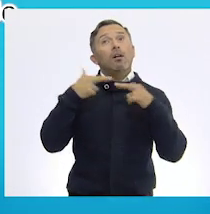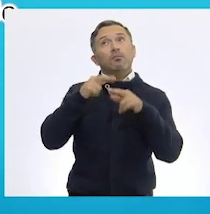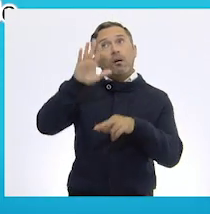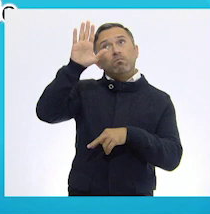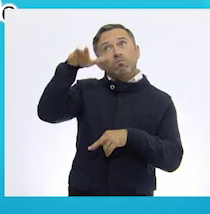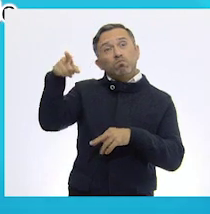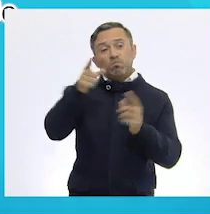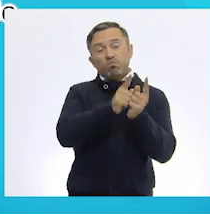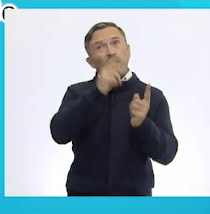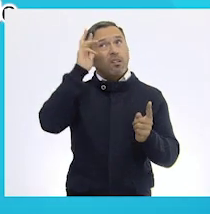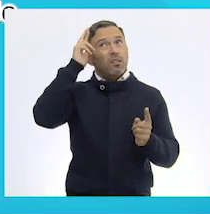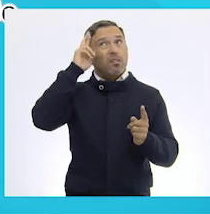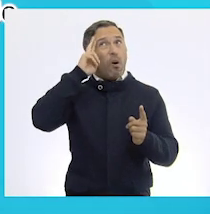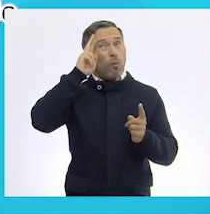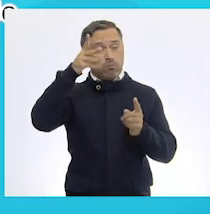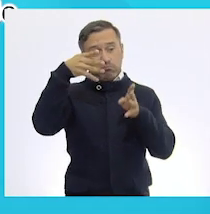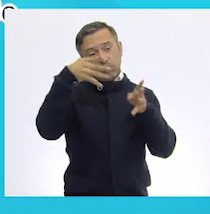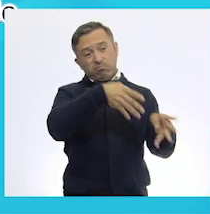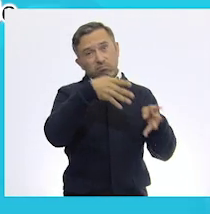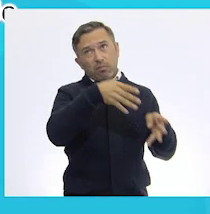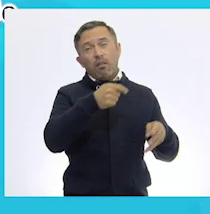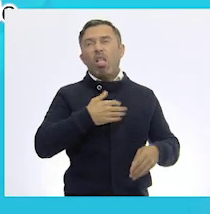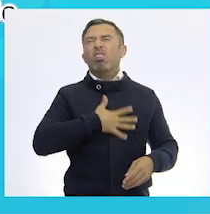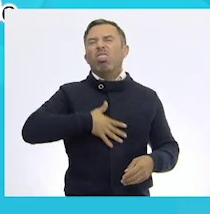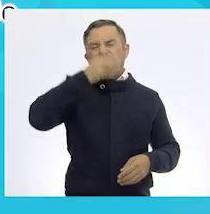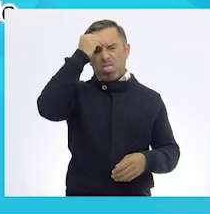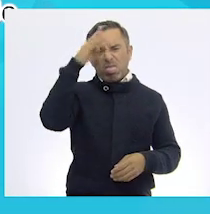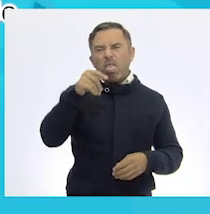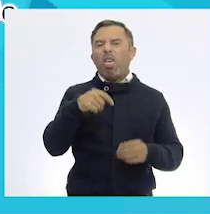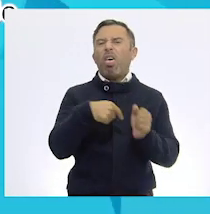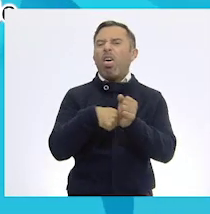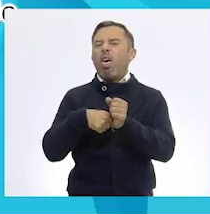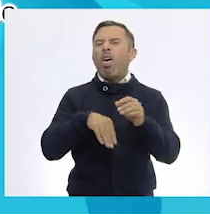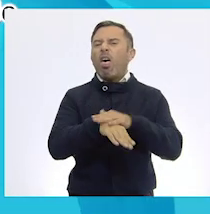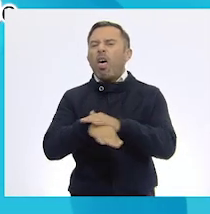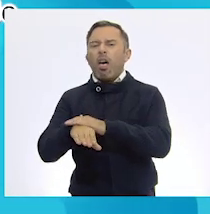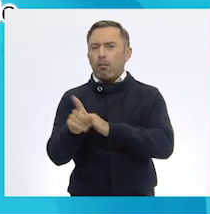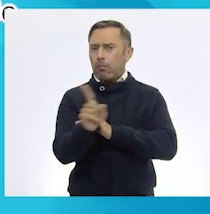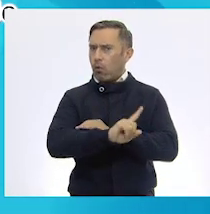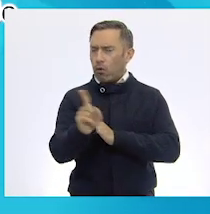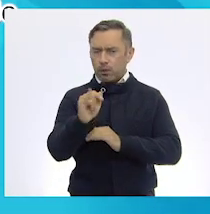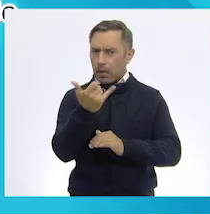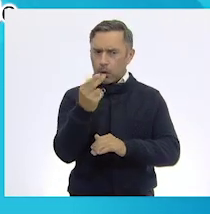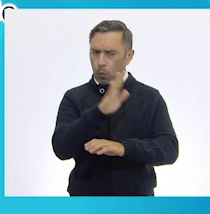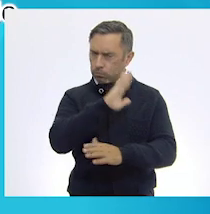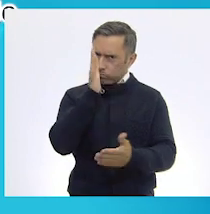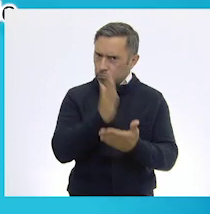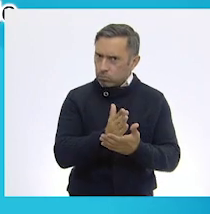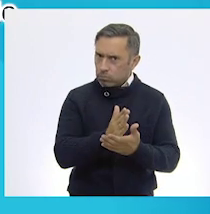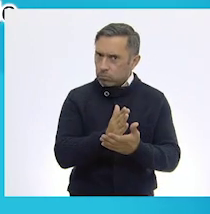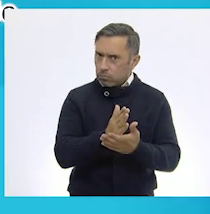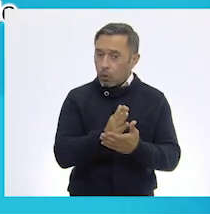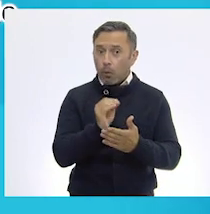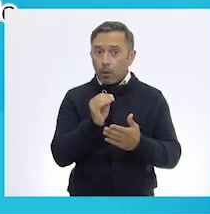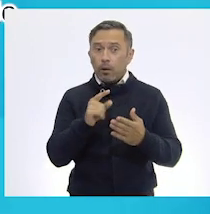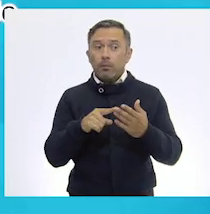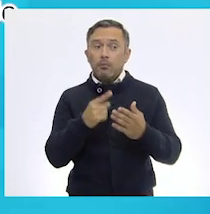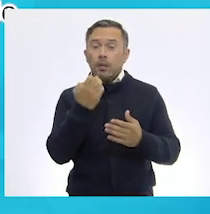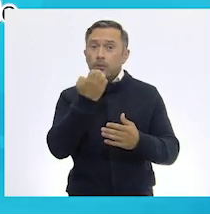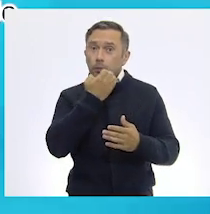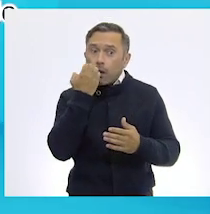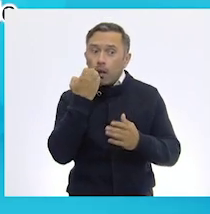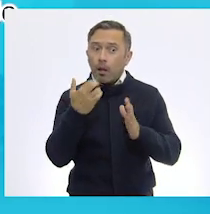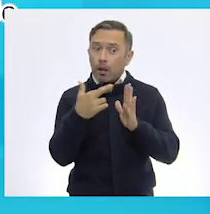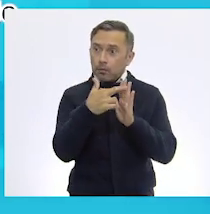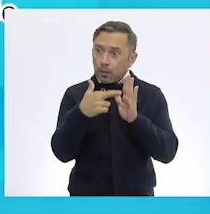juegos, recordándole las reglas de convivencia del grupo y en la escuela. O inciso